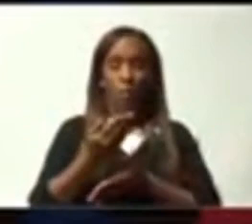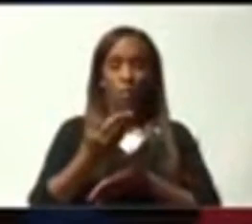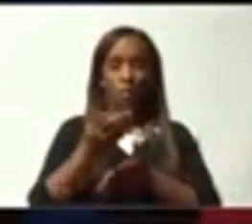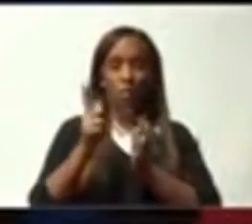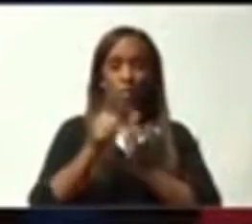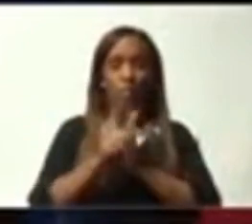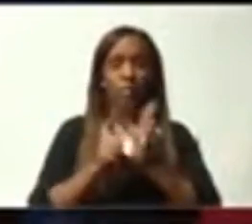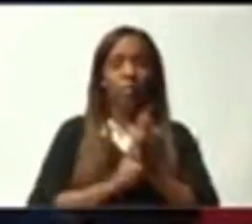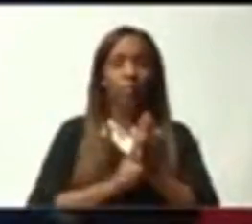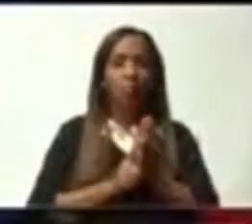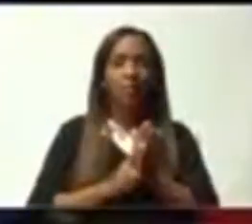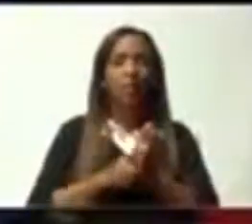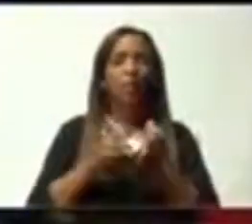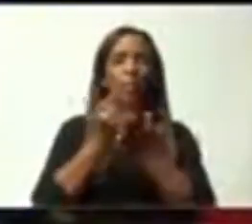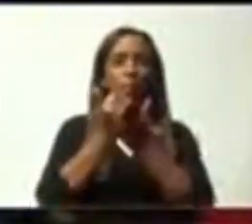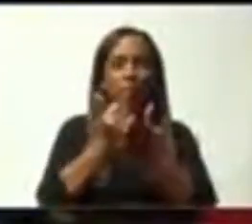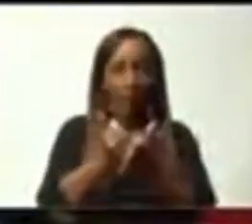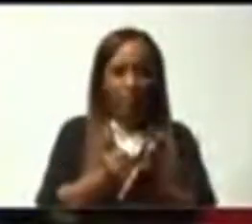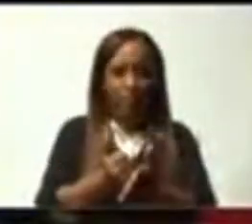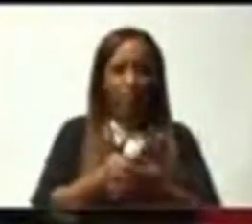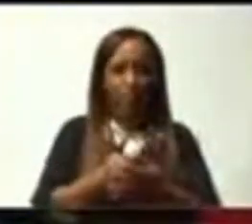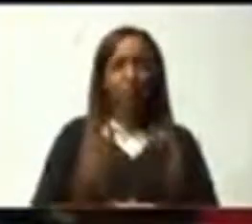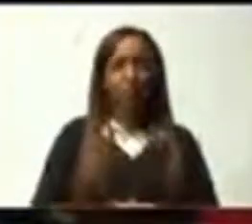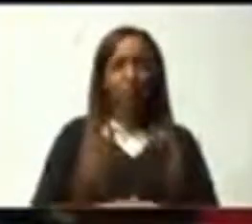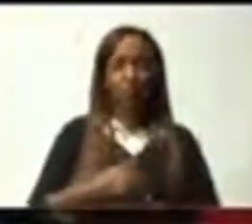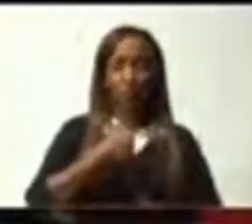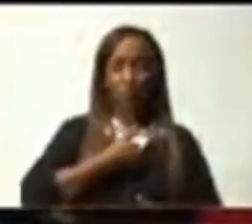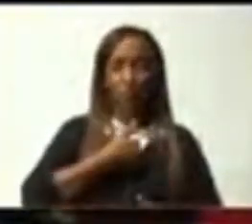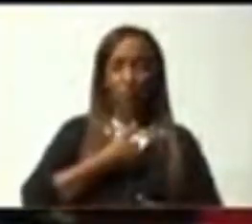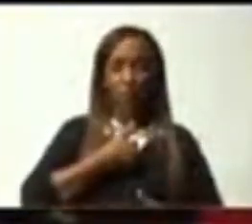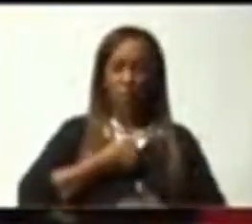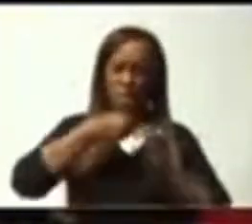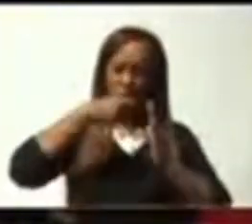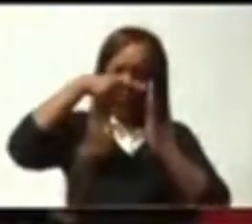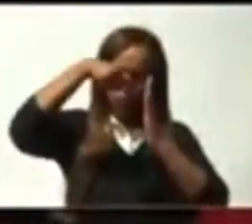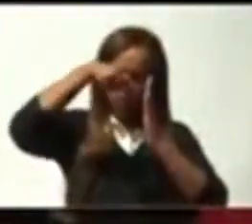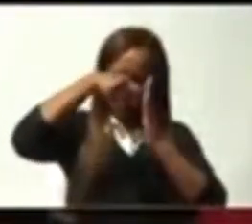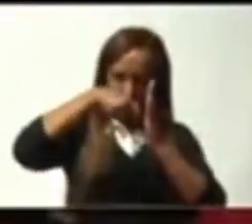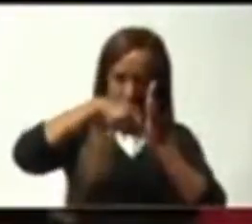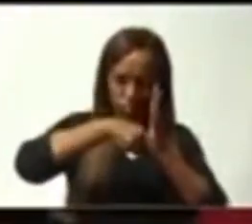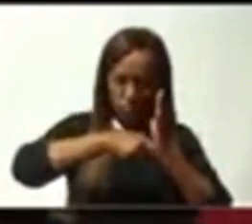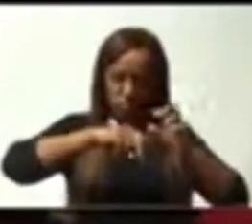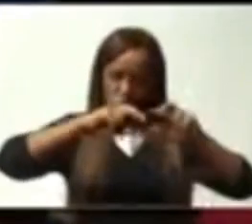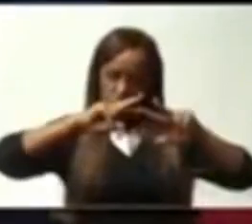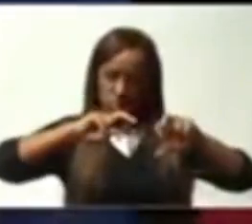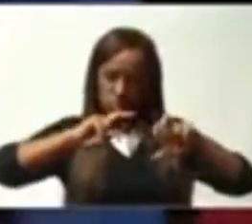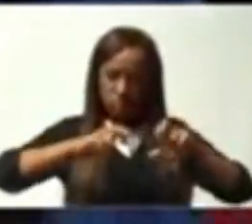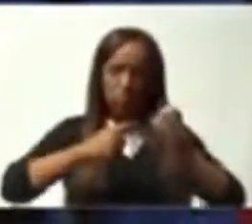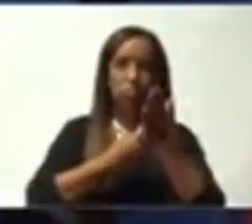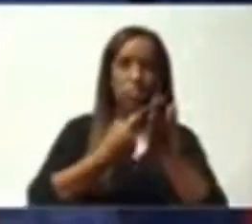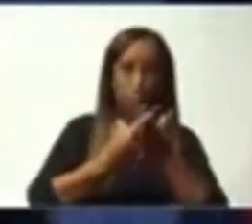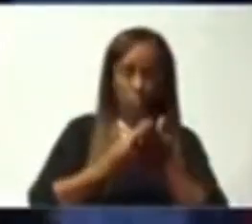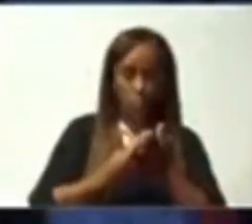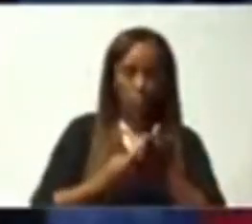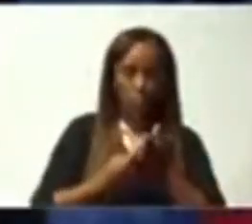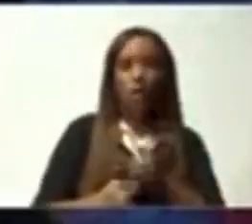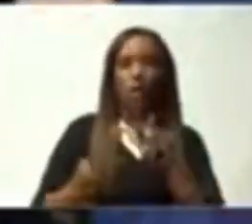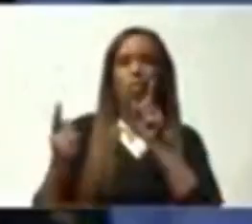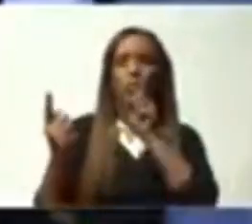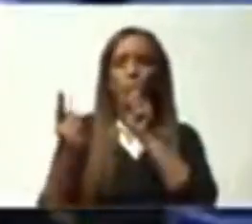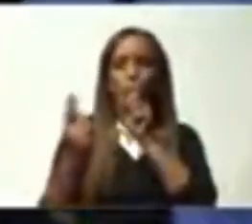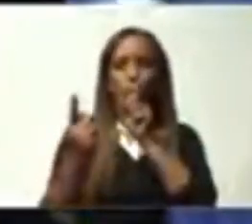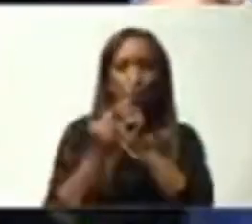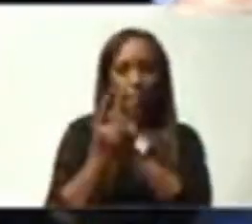ley y leerla y estudiarla y participar con los colegas diputados del PLD, Plutarco, que